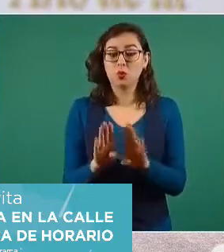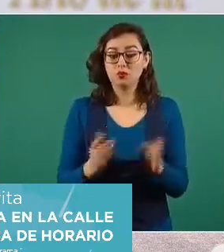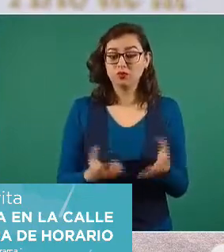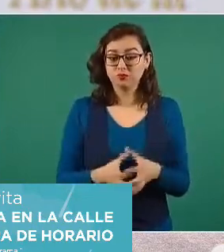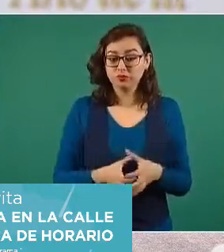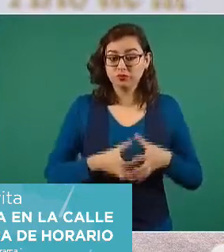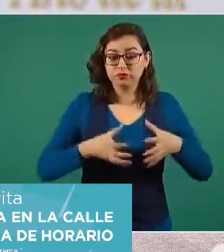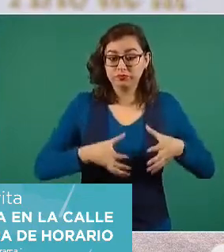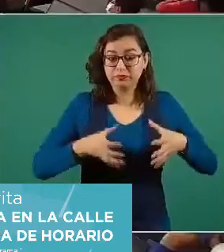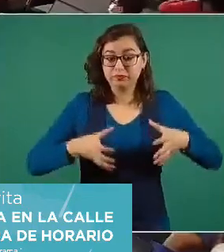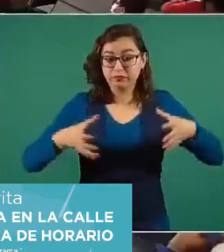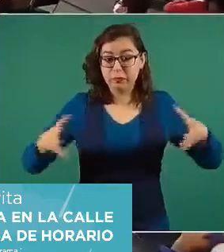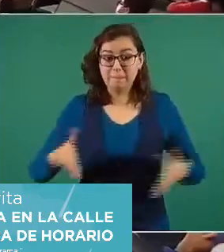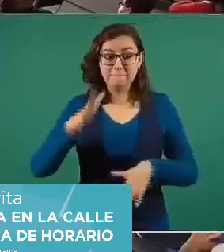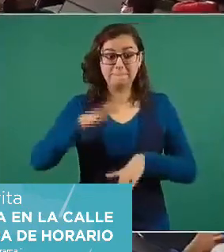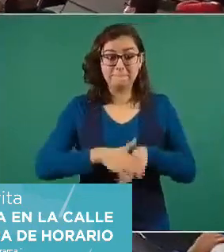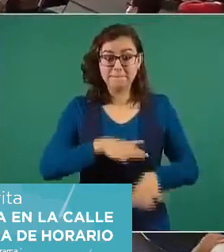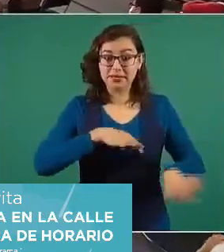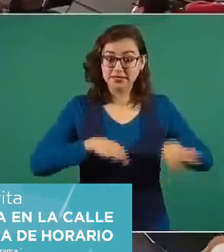Entonces,